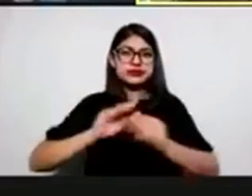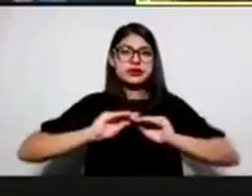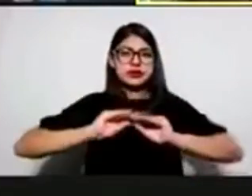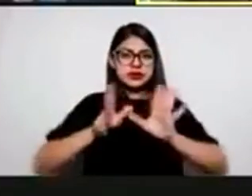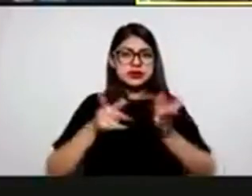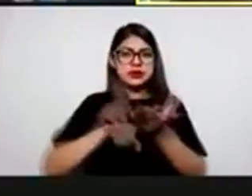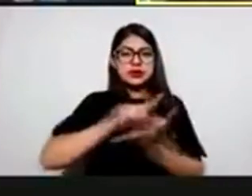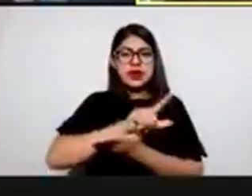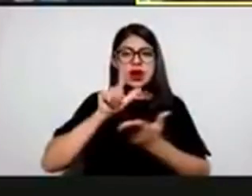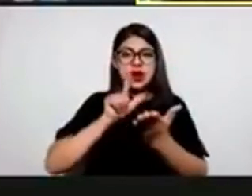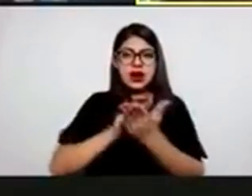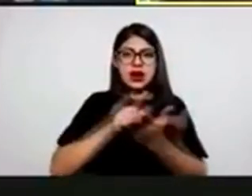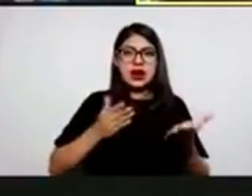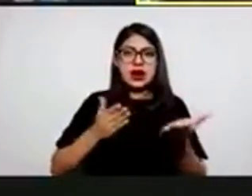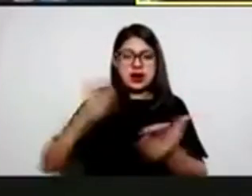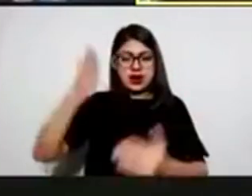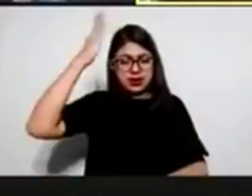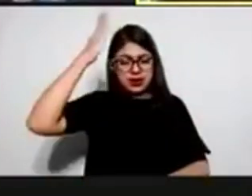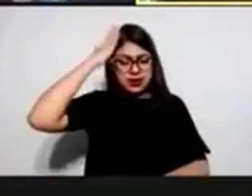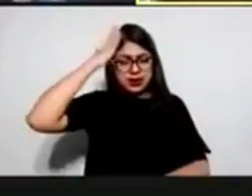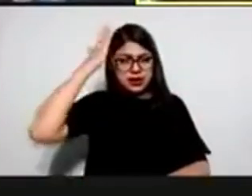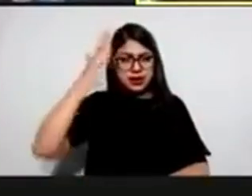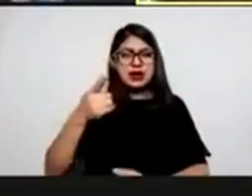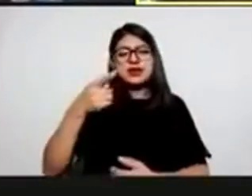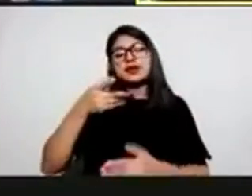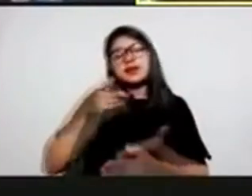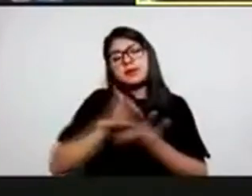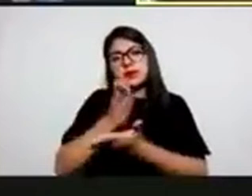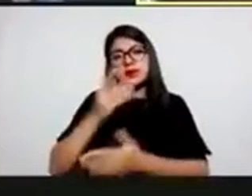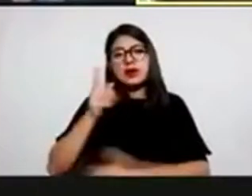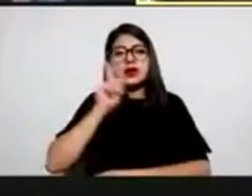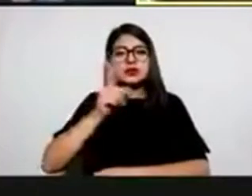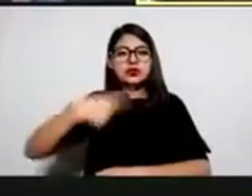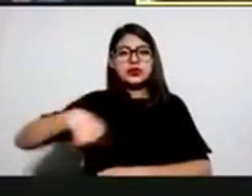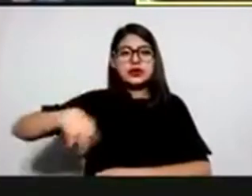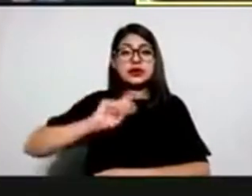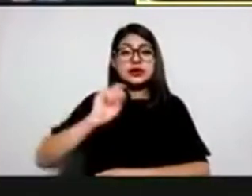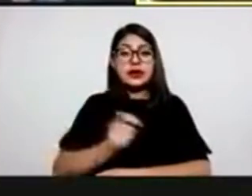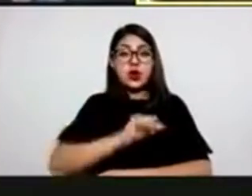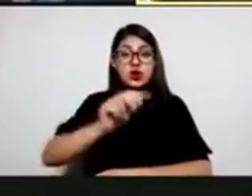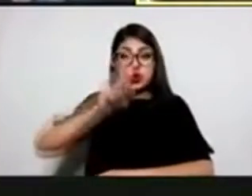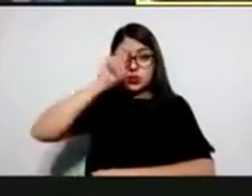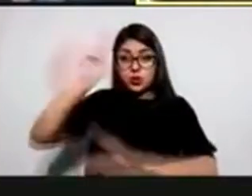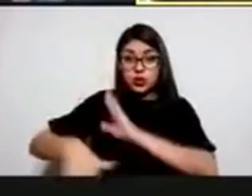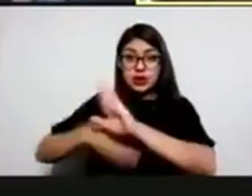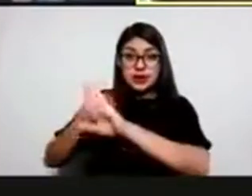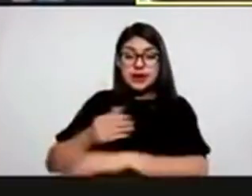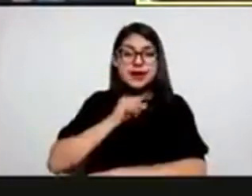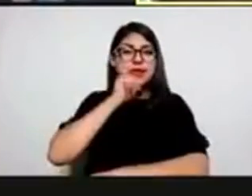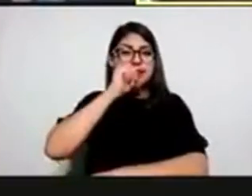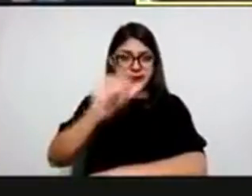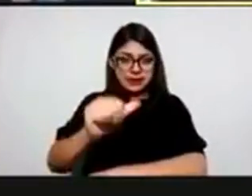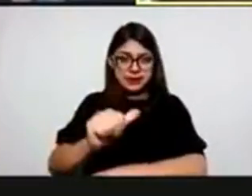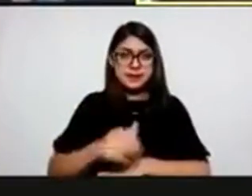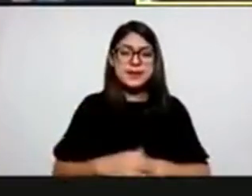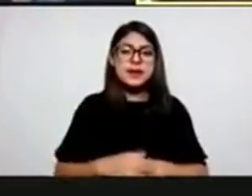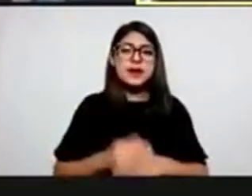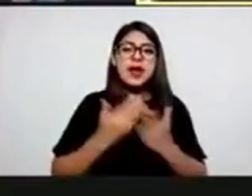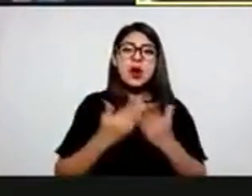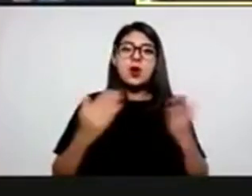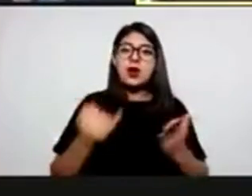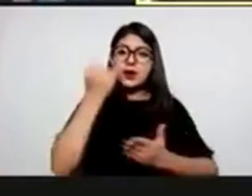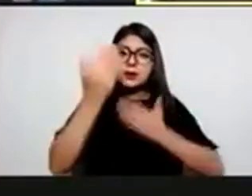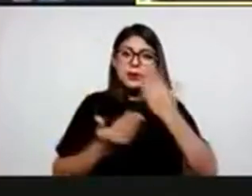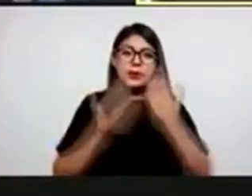a las Mujeres a una Vida Libre de Violencia como un supuesto de violencia. Además, se propone declarar la existencia